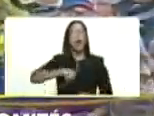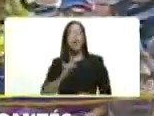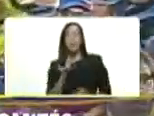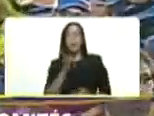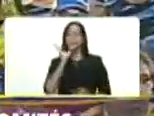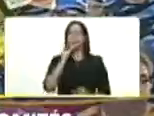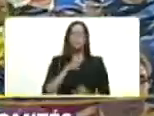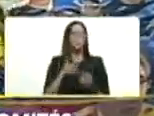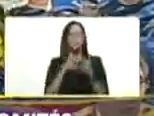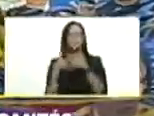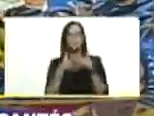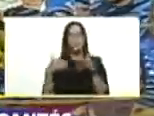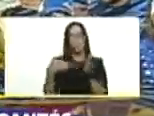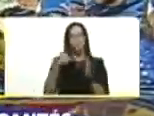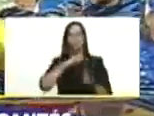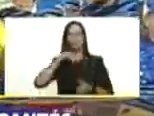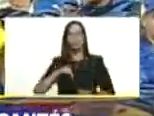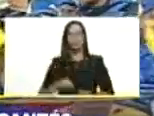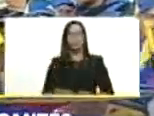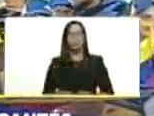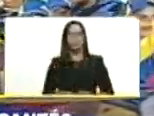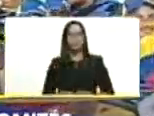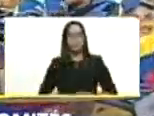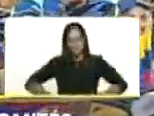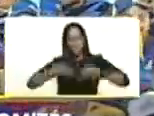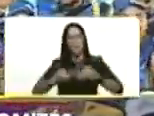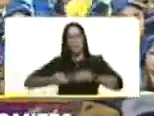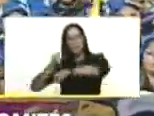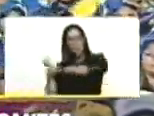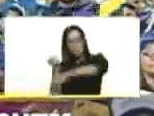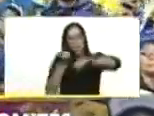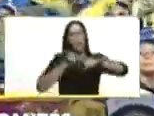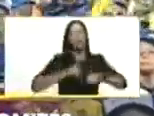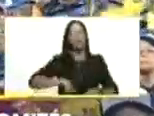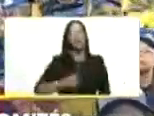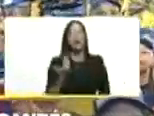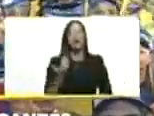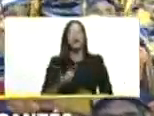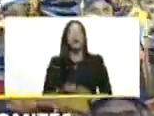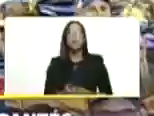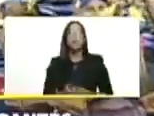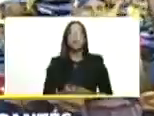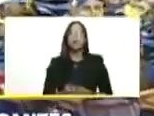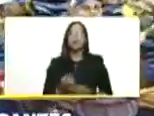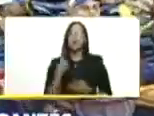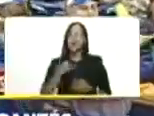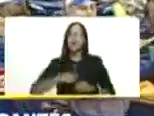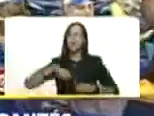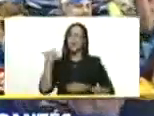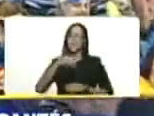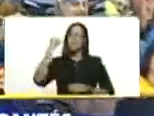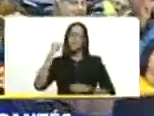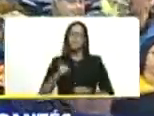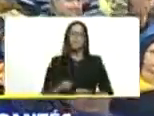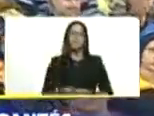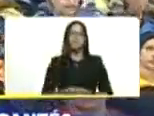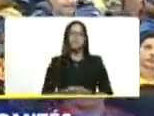que pueda con nosotros. Tremendo palo que le daríamos en el mogote.